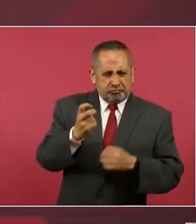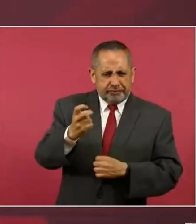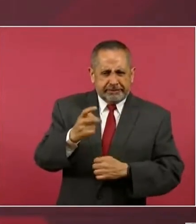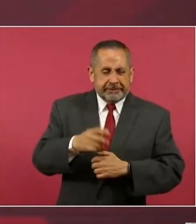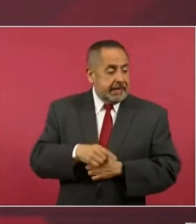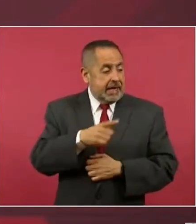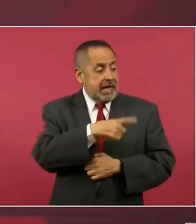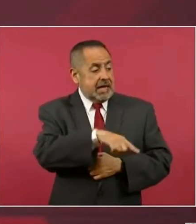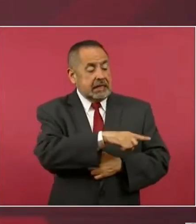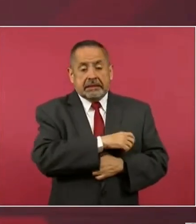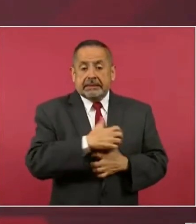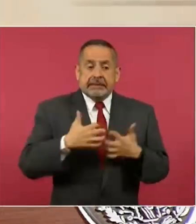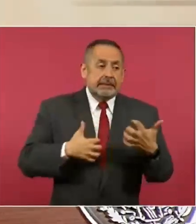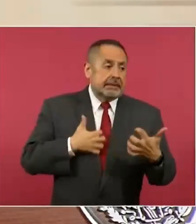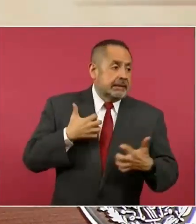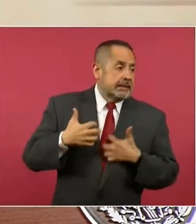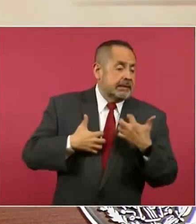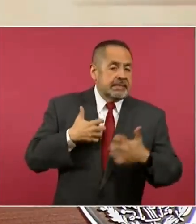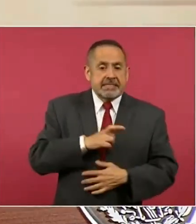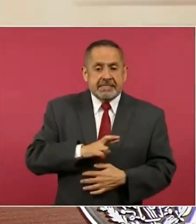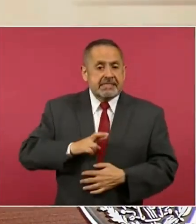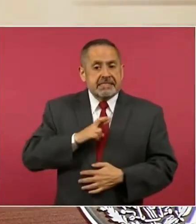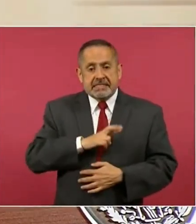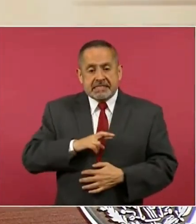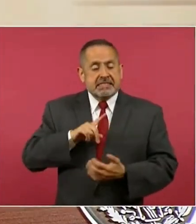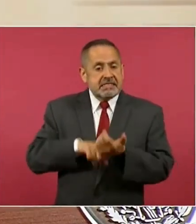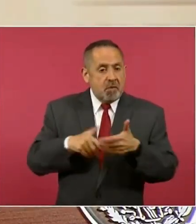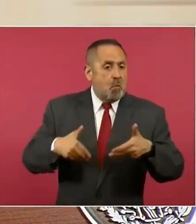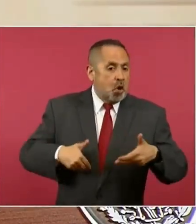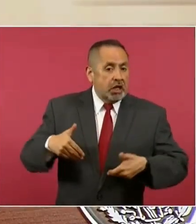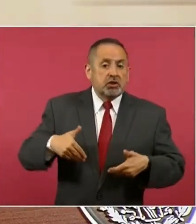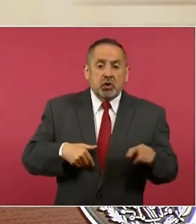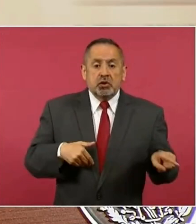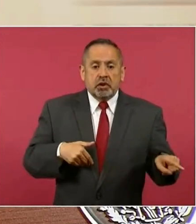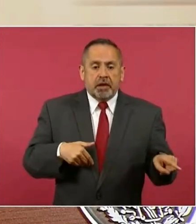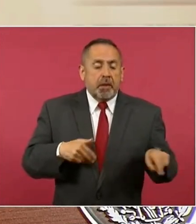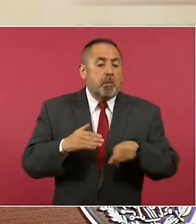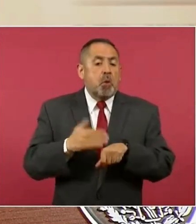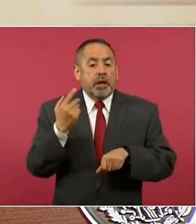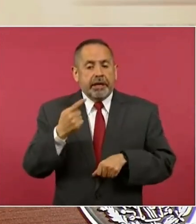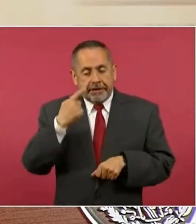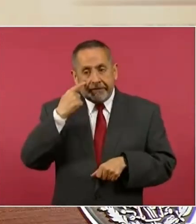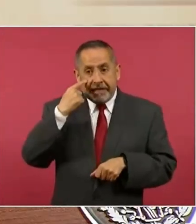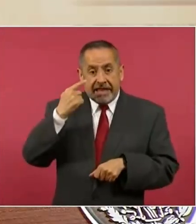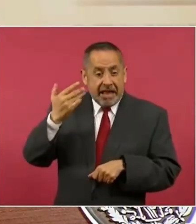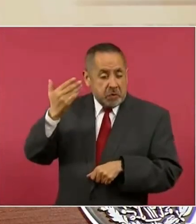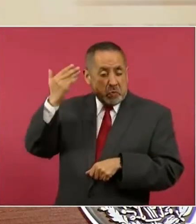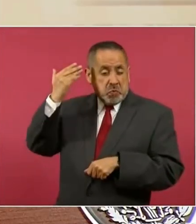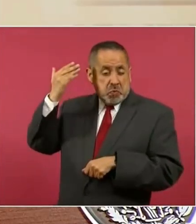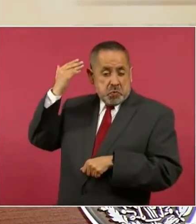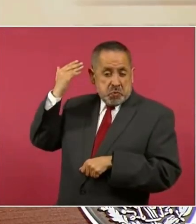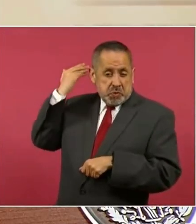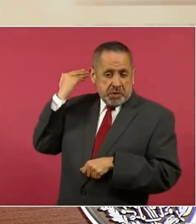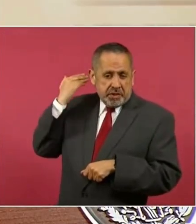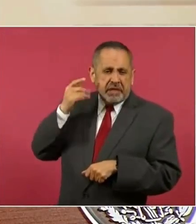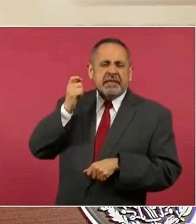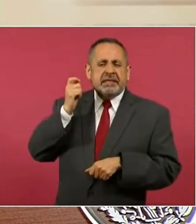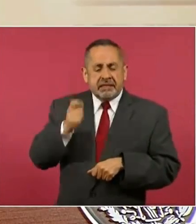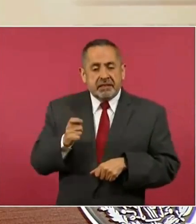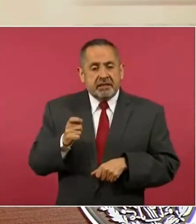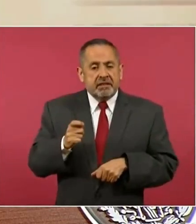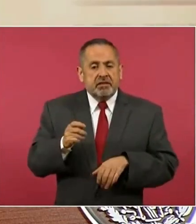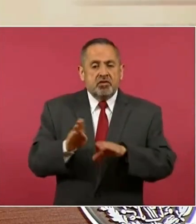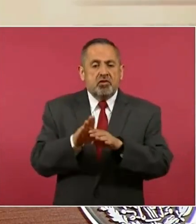Están molestos porque en el fondo lo que imperaba